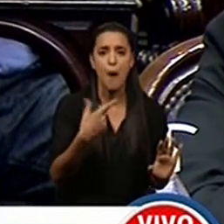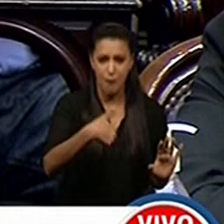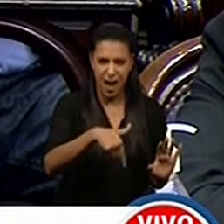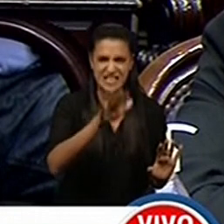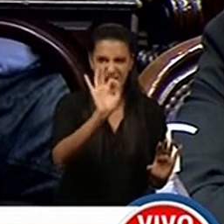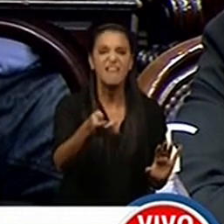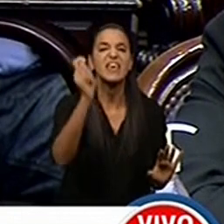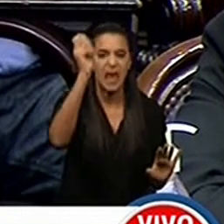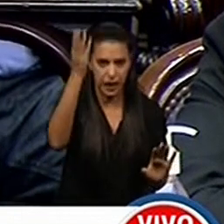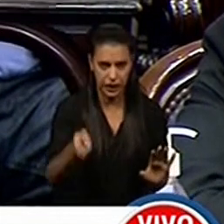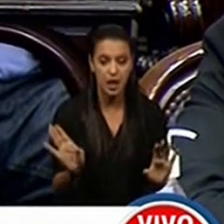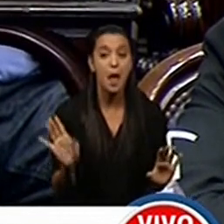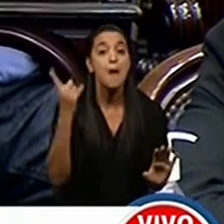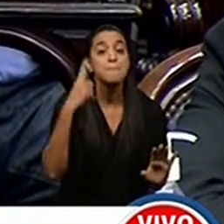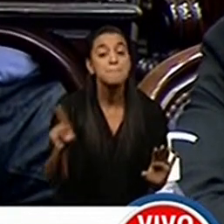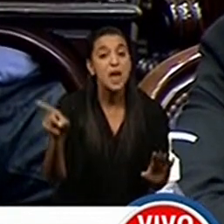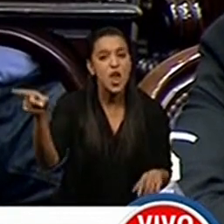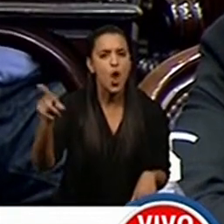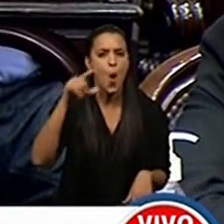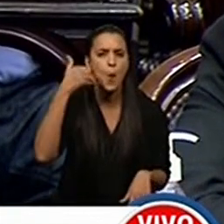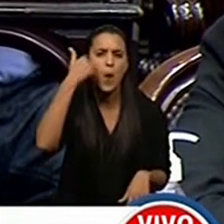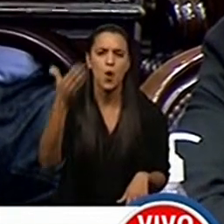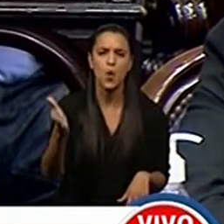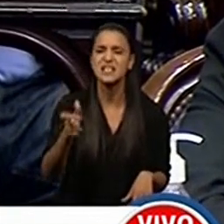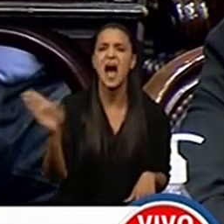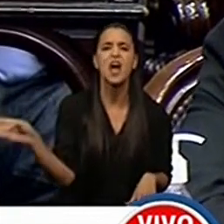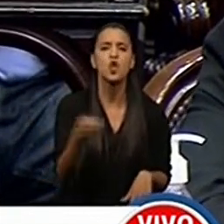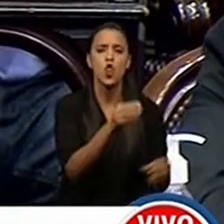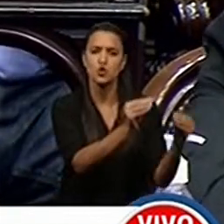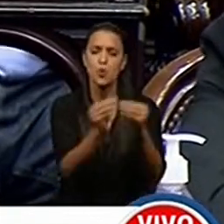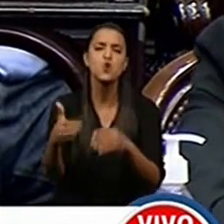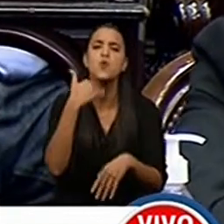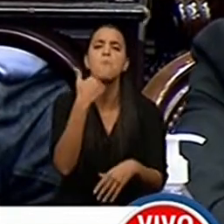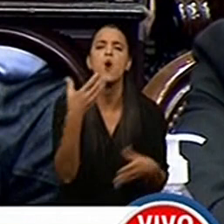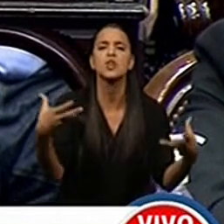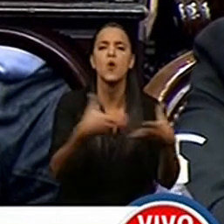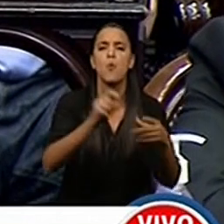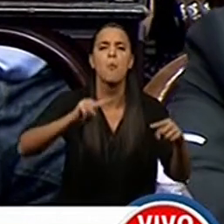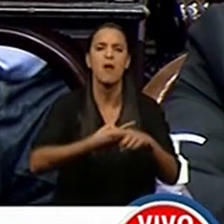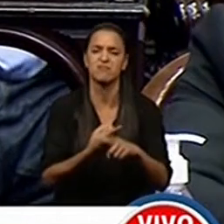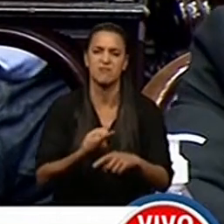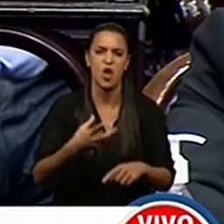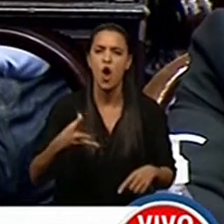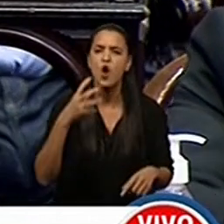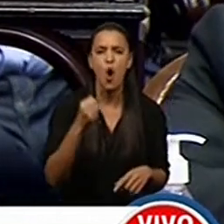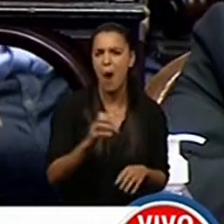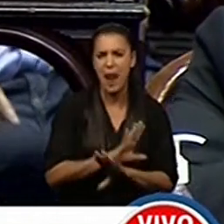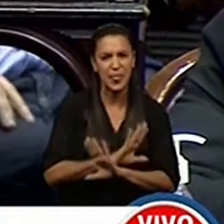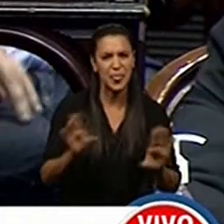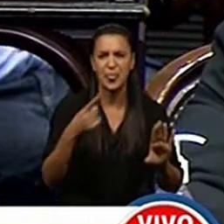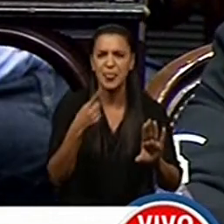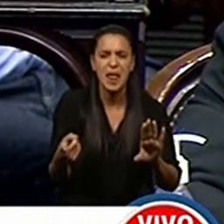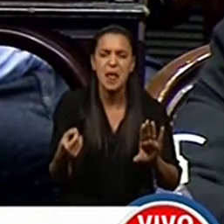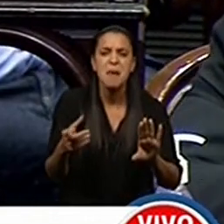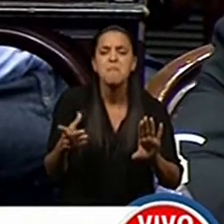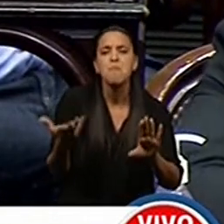es, pero lo que le debería avergonzar a todos los colegas sin importar el color político es la cobardía. La